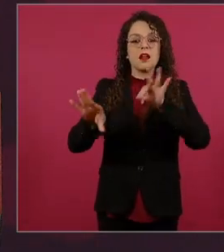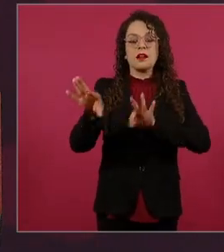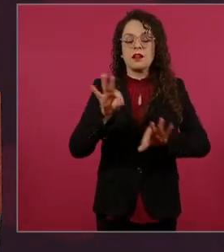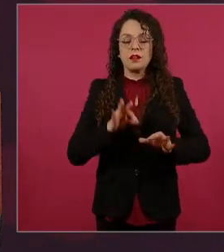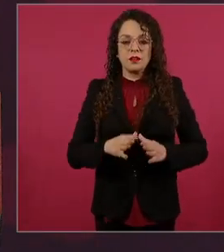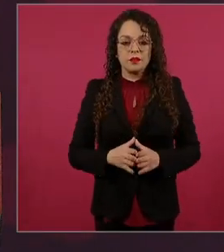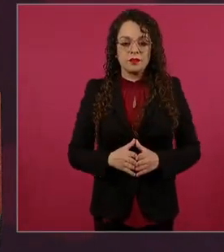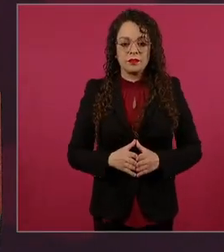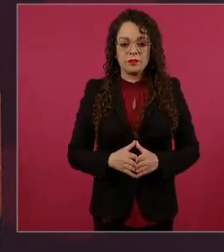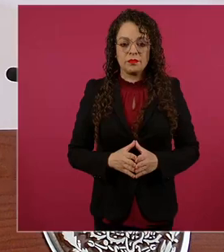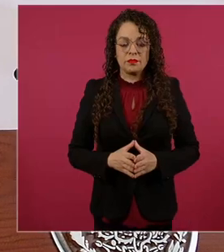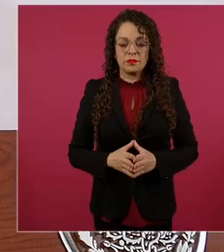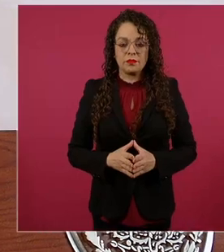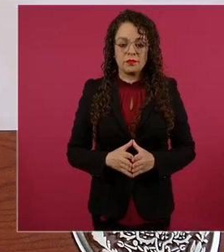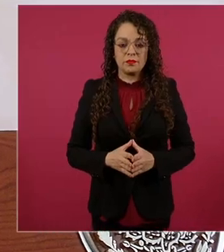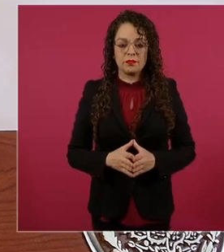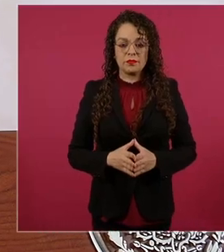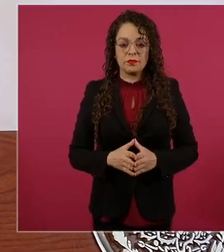ya en franca